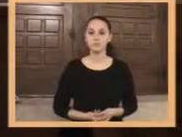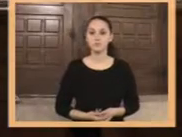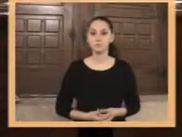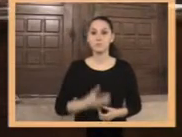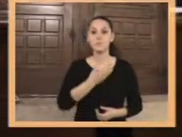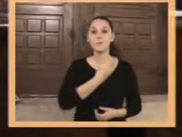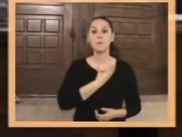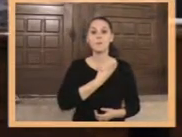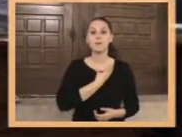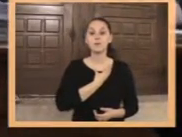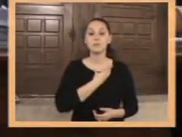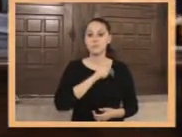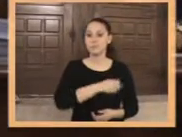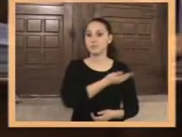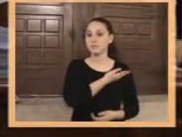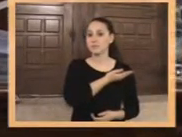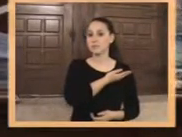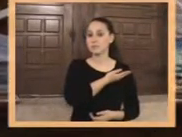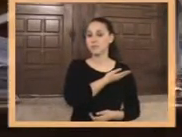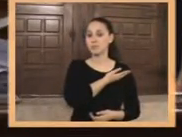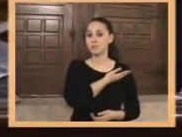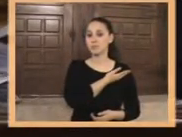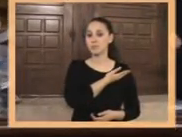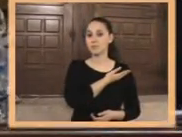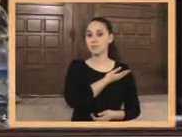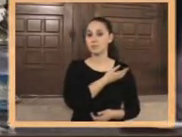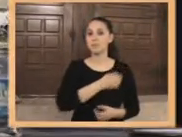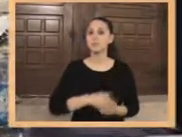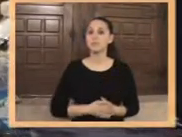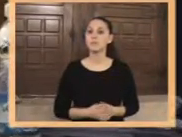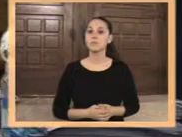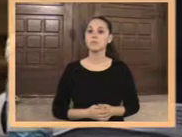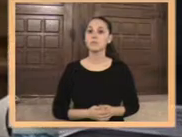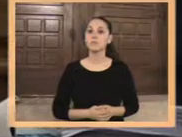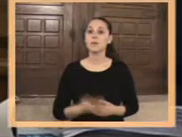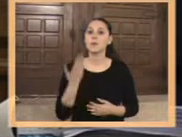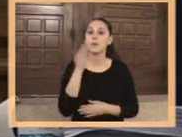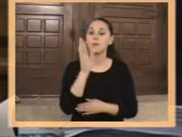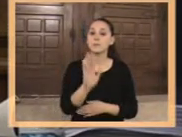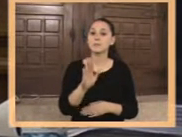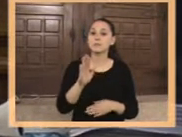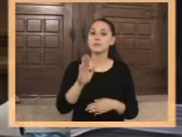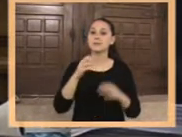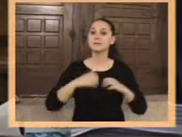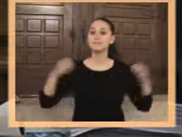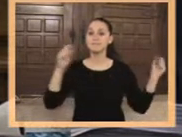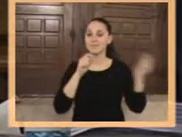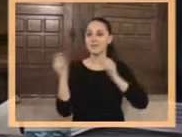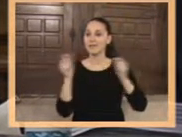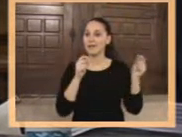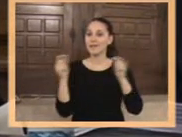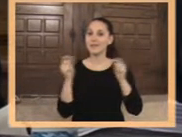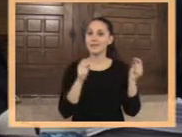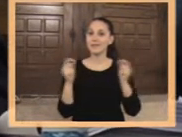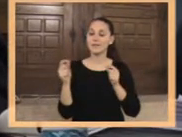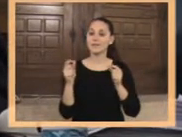El Ayuntamiento de Plasencia, al amparo del vigente reglamento, presenta para su debate y aprobación al Pleno